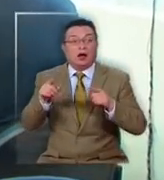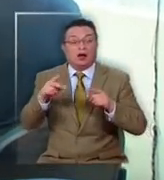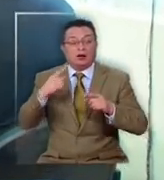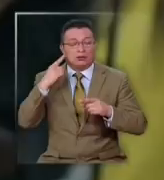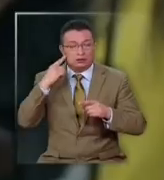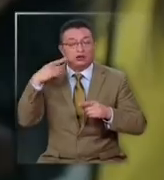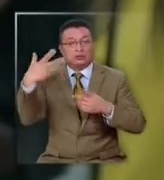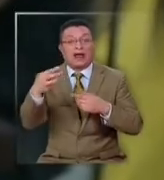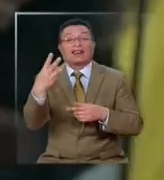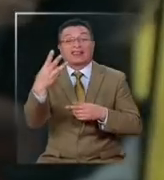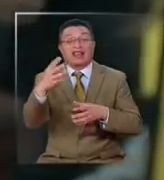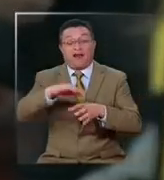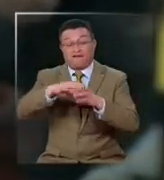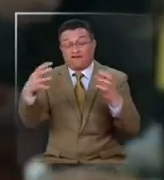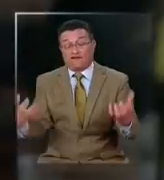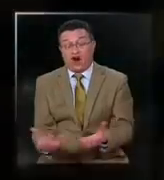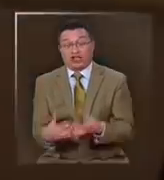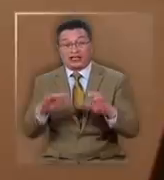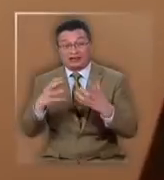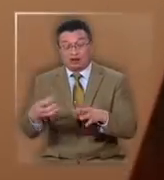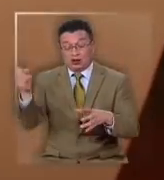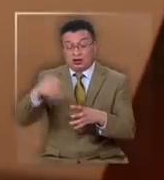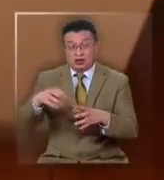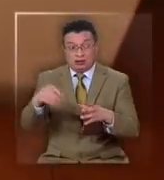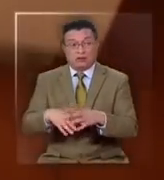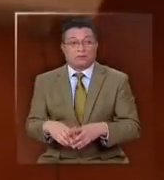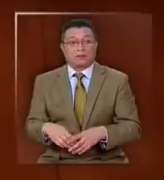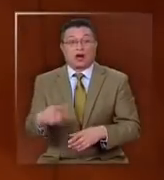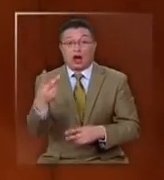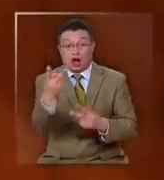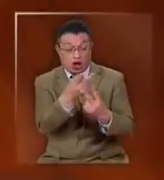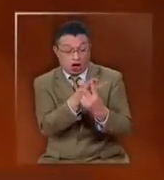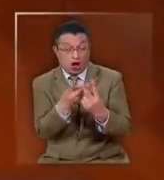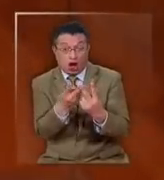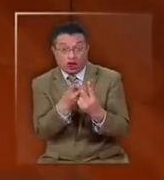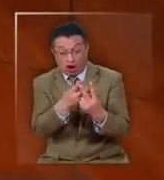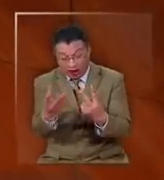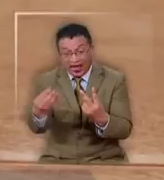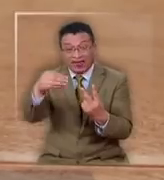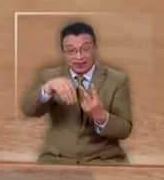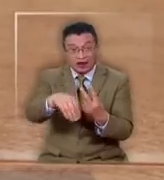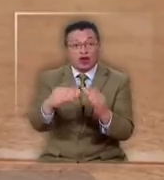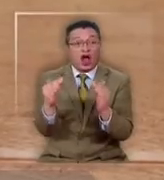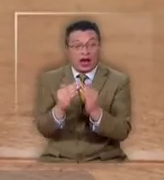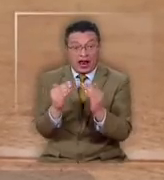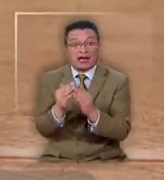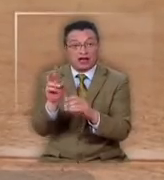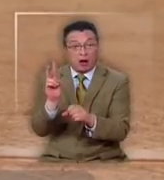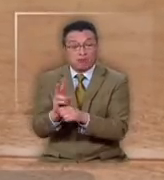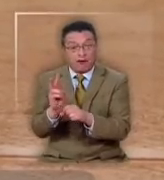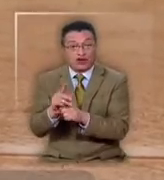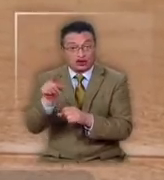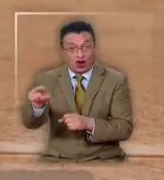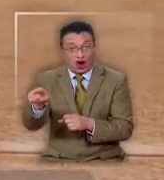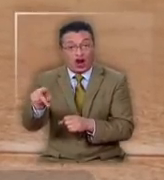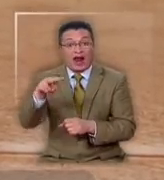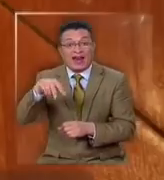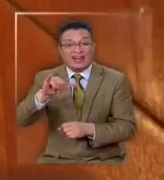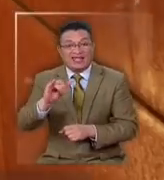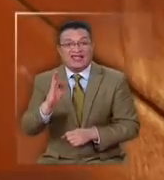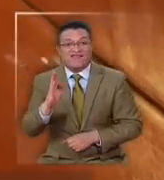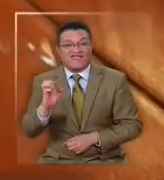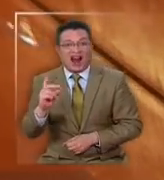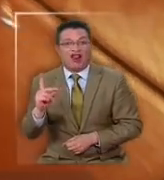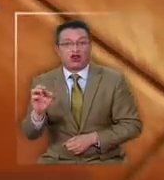Subió con 3 bolsas. Ambos acusados habrían estado al interior de la casa del profesor Nibaldo donde se cometió el